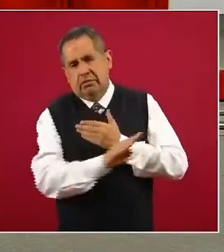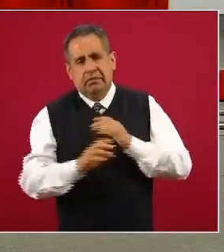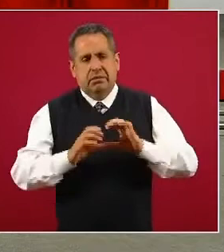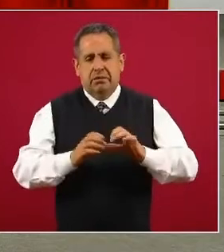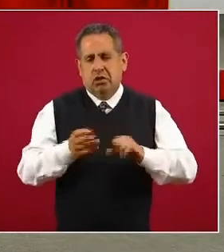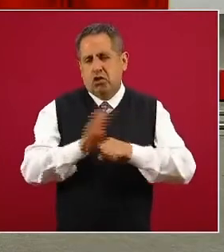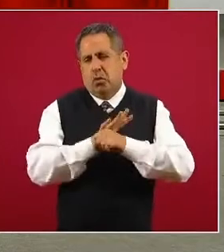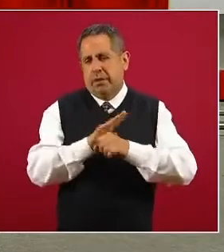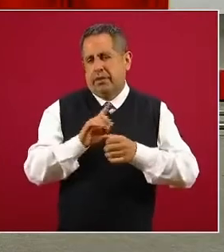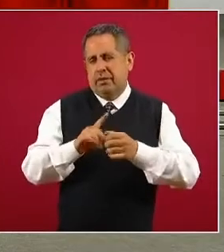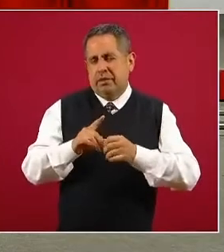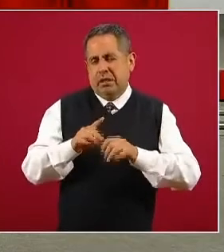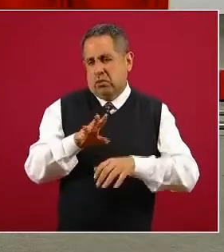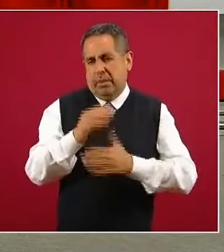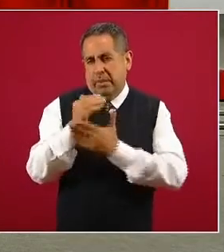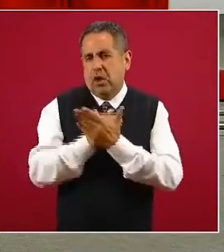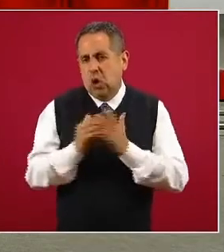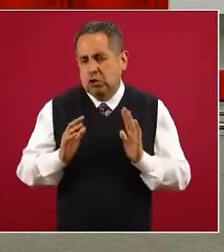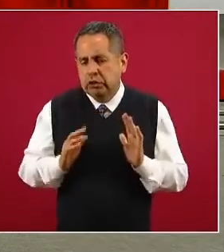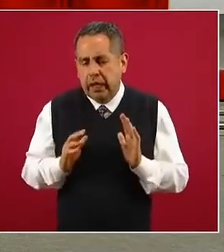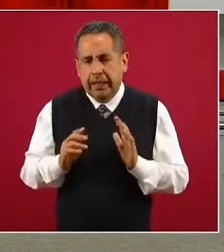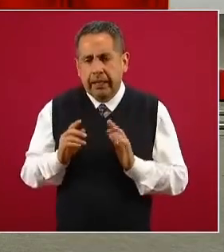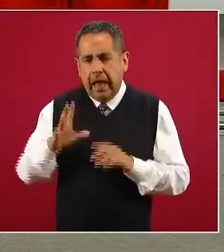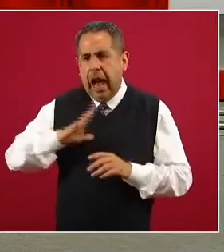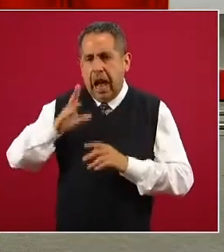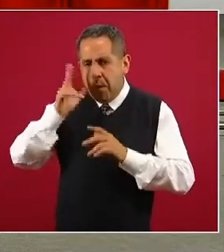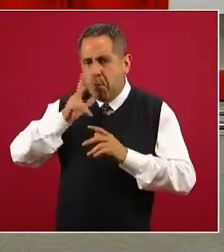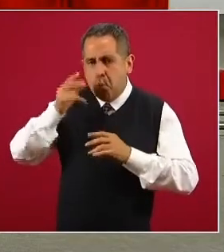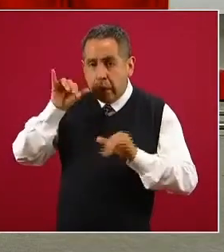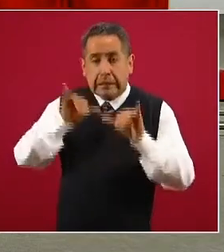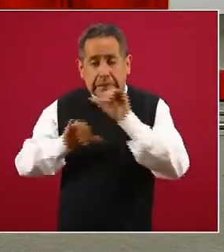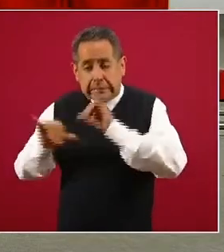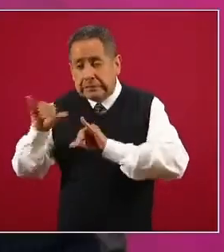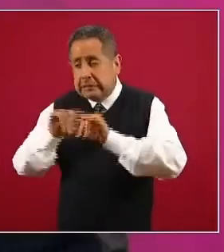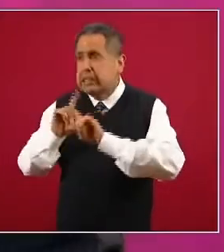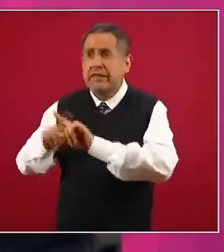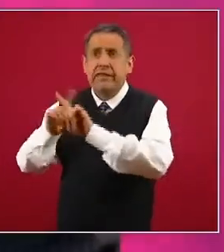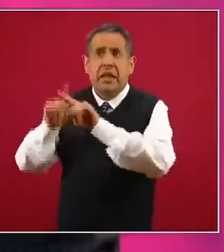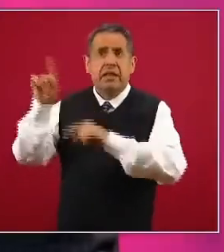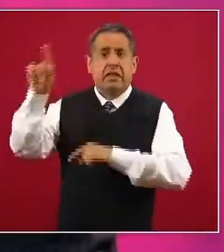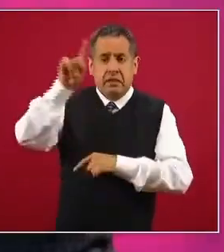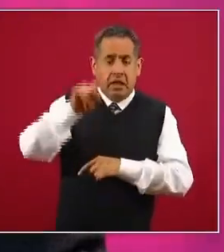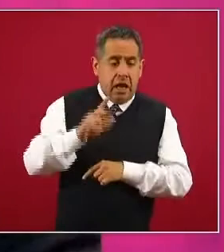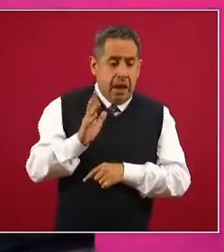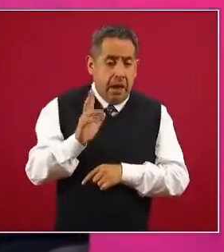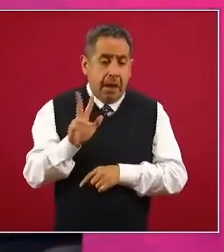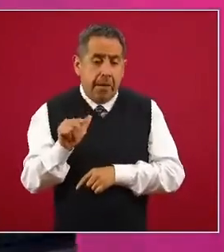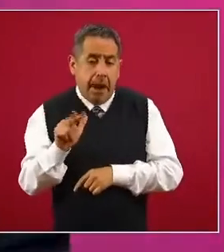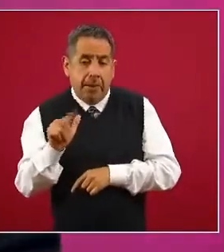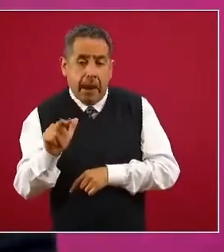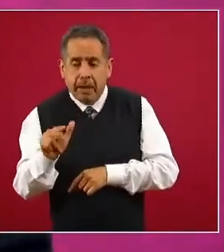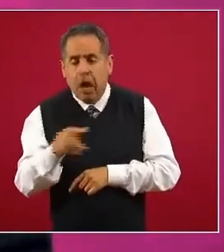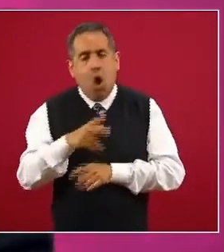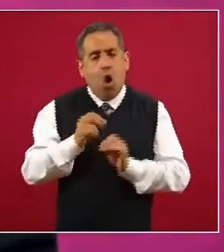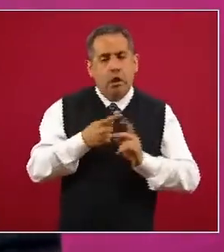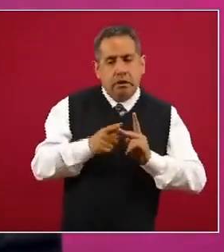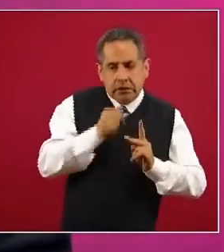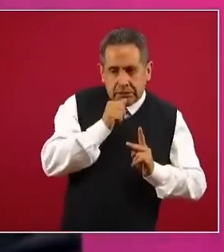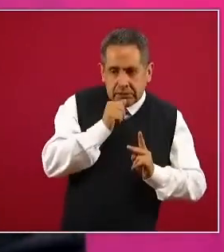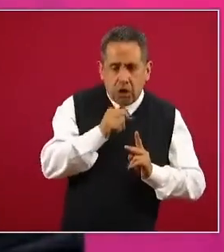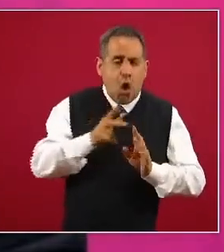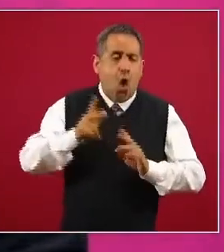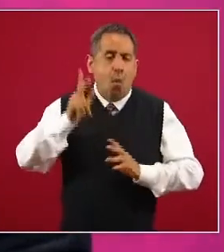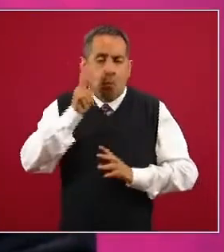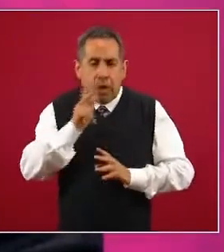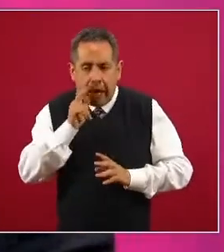contra la enfermedad COVID-19 y están en distintas etapas de desarrollo, desde las que son literalmente pruebas